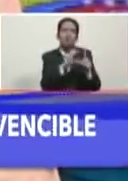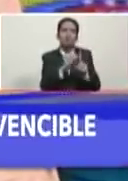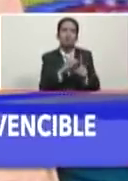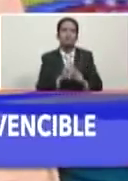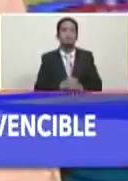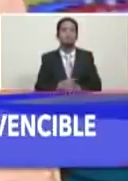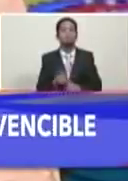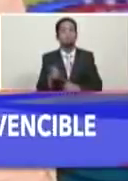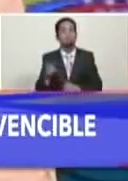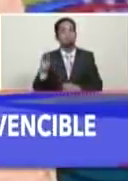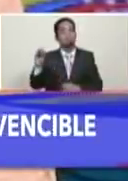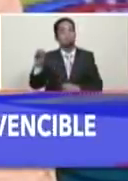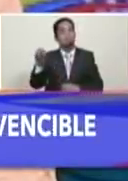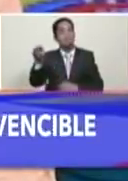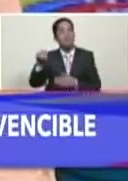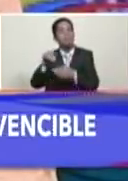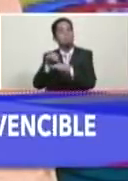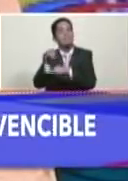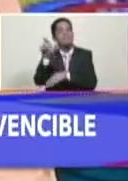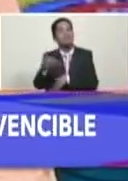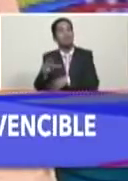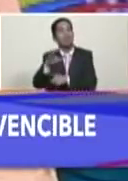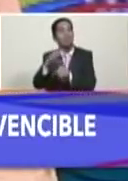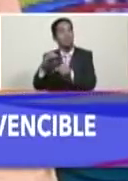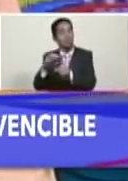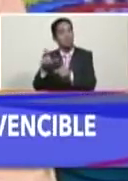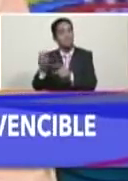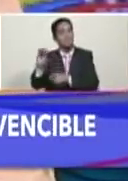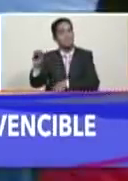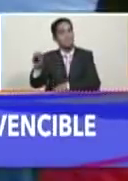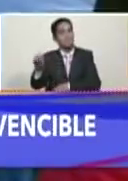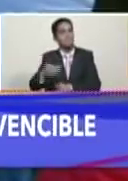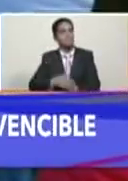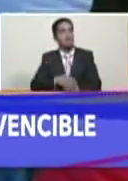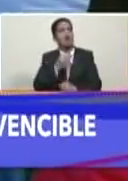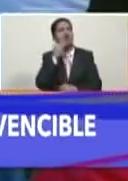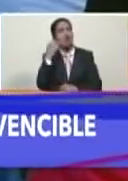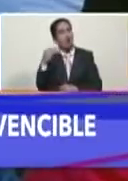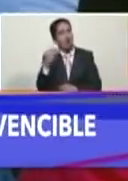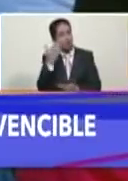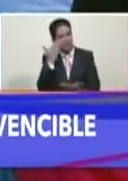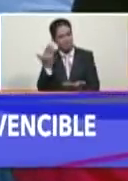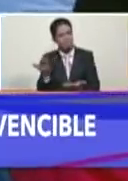Ernesto Villegas, el ministro de la cultura, joven aún.